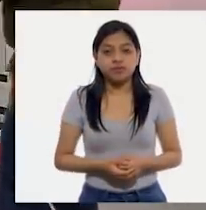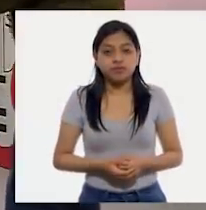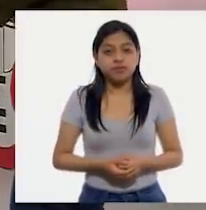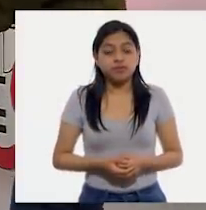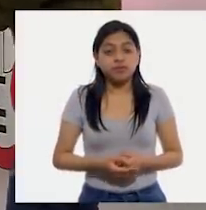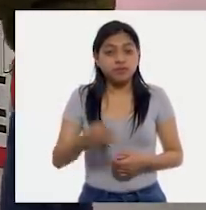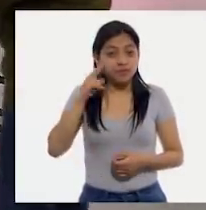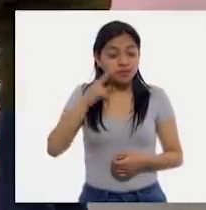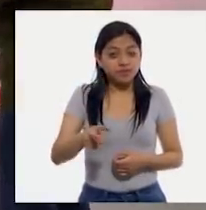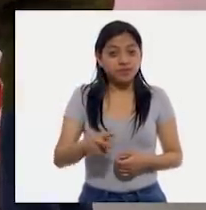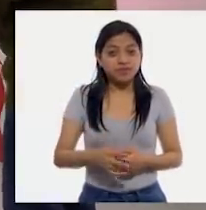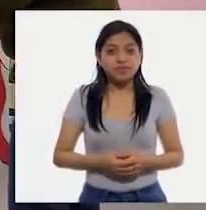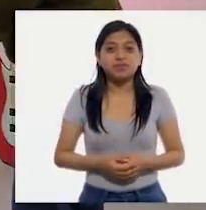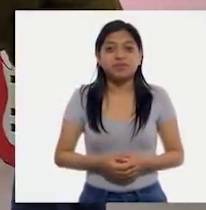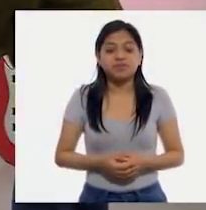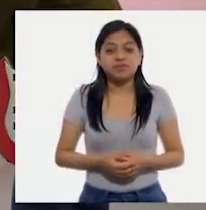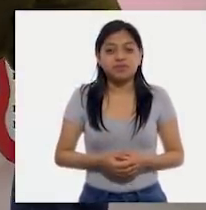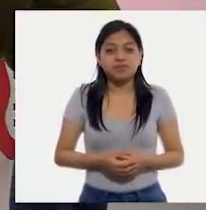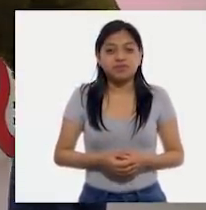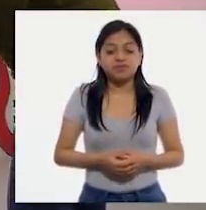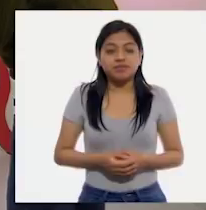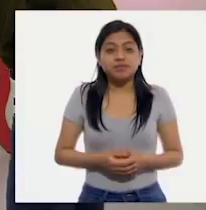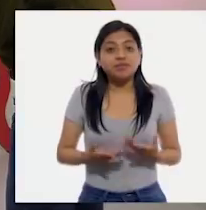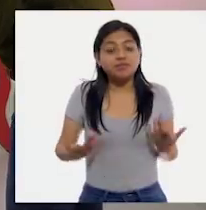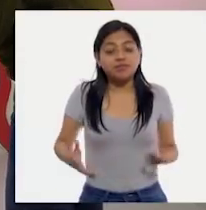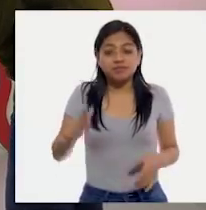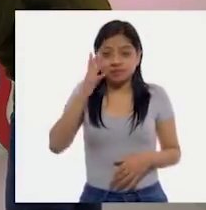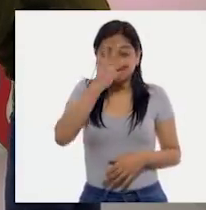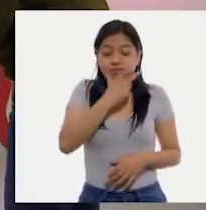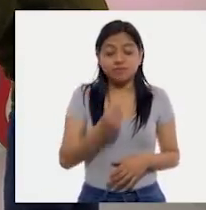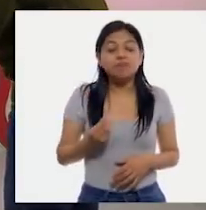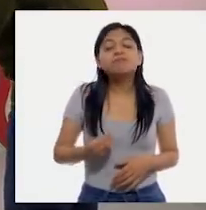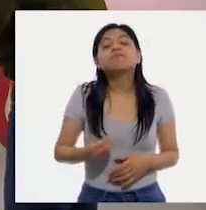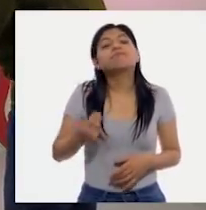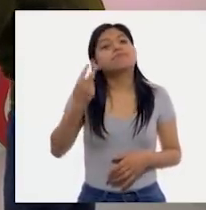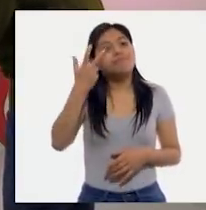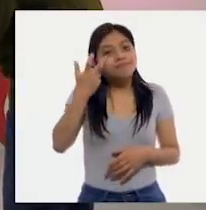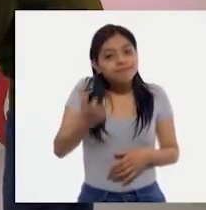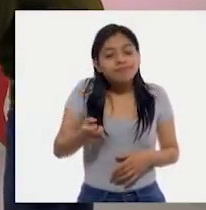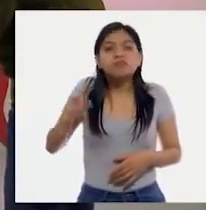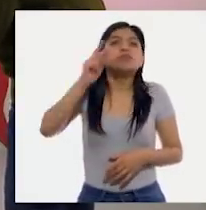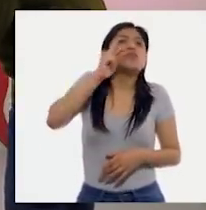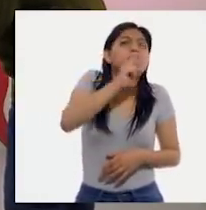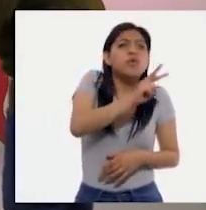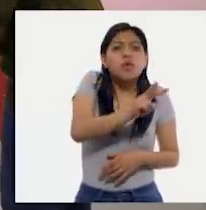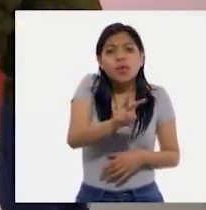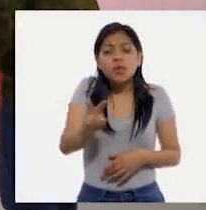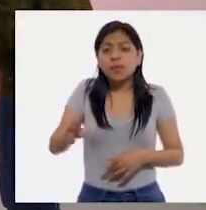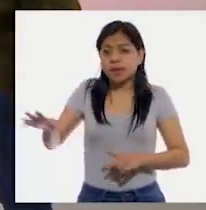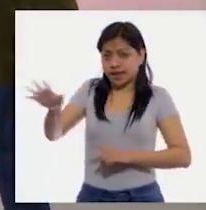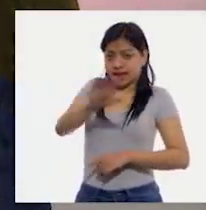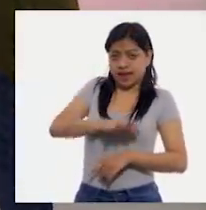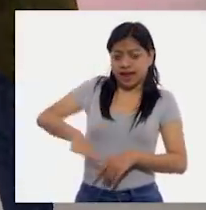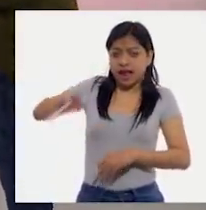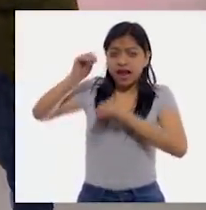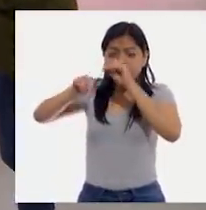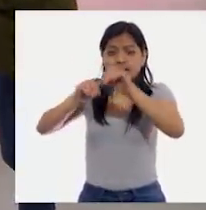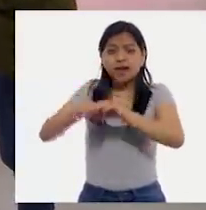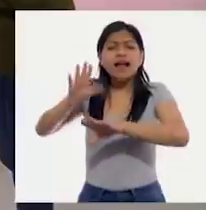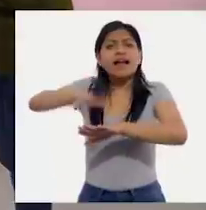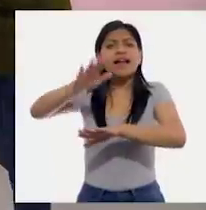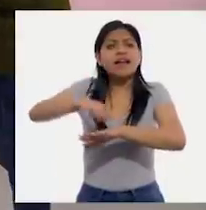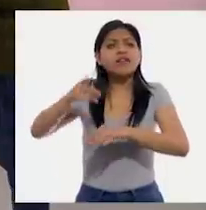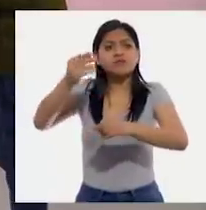¿Viste? Claro, todo es está de mentirita, pero es muy bonito y eso es lo que hace que se vista un escenario, ¿no? Oye, Rodrigo, ¿esa